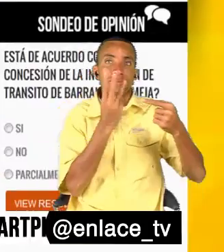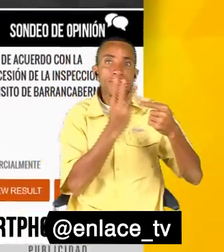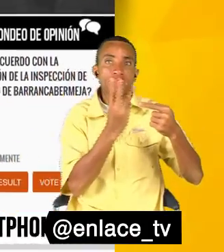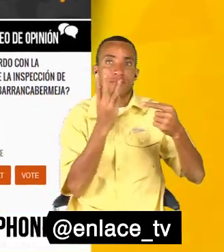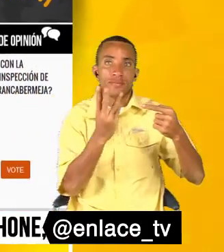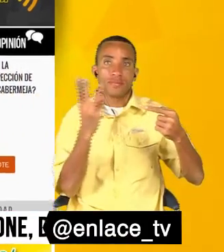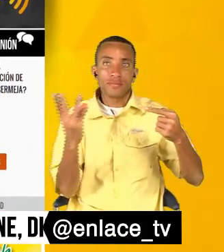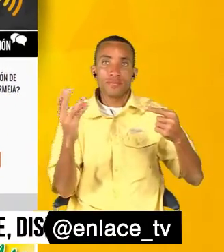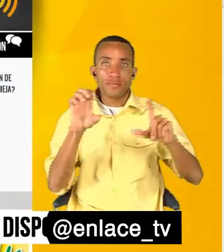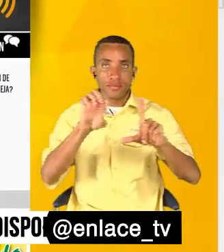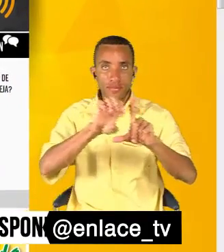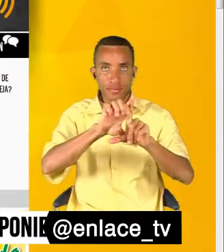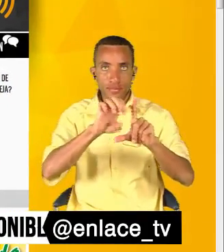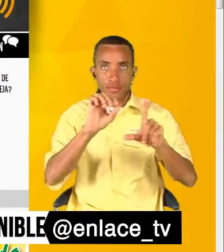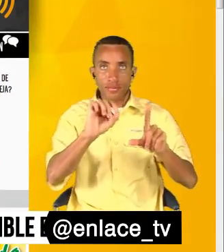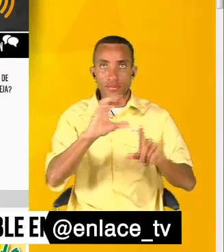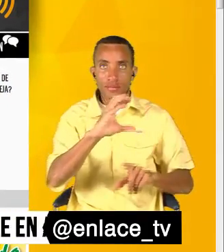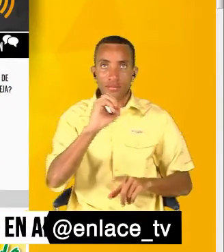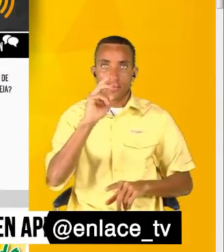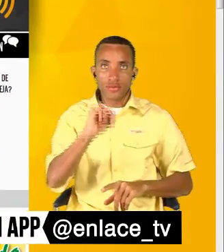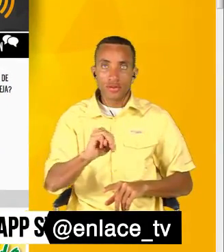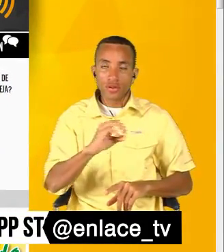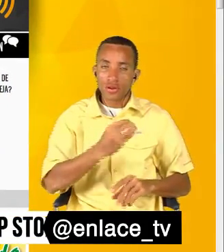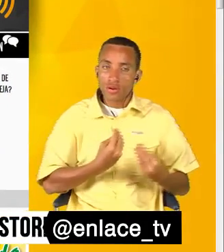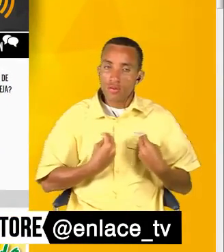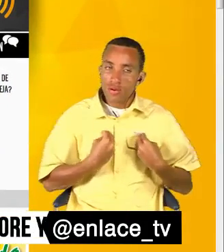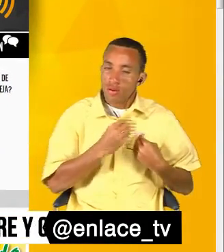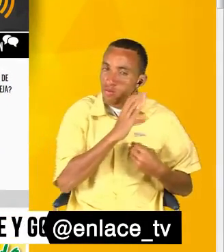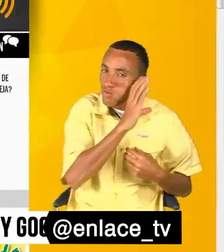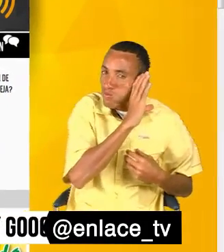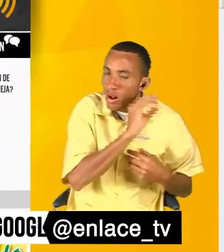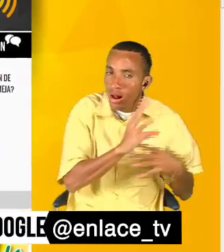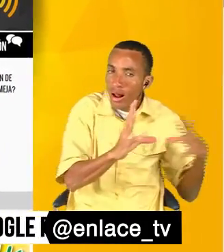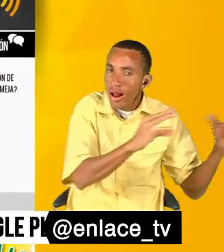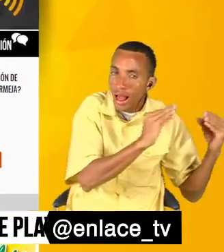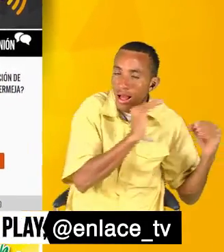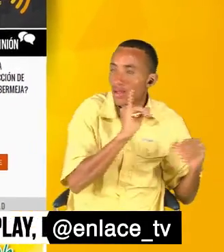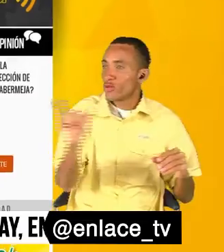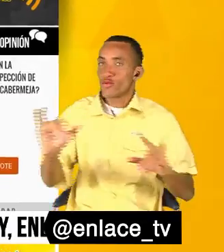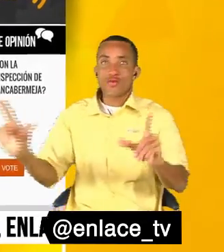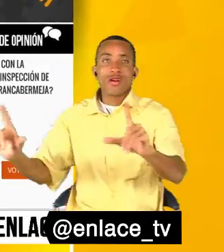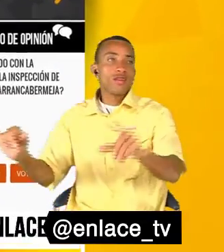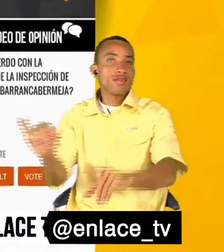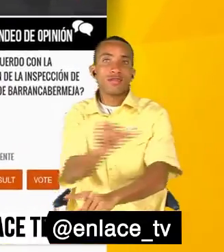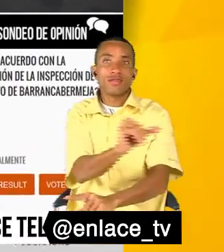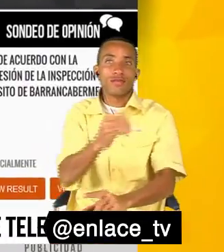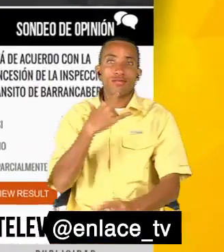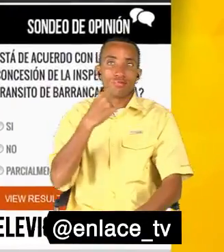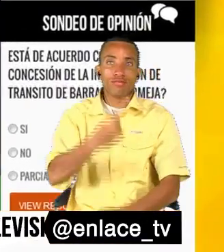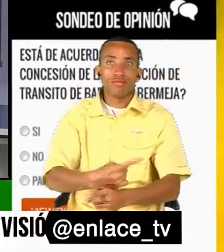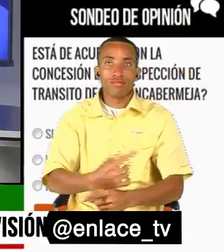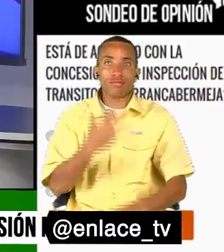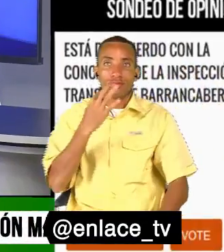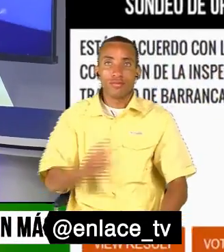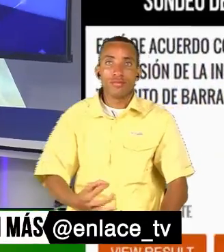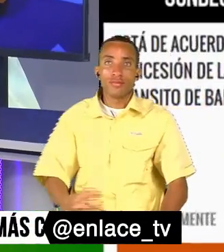www.enlacetelevisión.com es nuestra señal en vivo, desde donde pueden enterarse del acontecer de nuestra ciudad y región de manera oportuna y